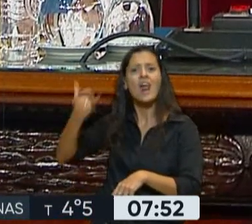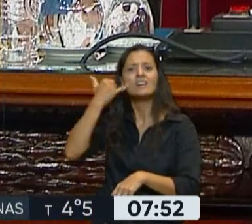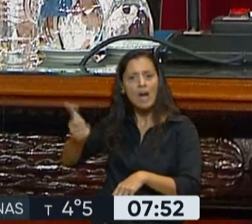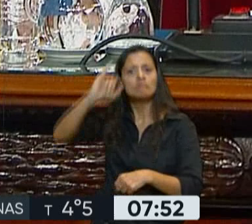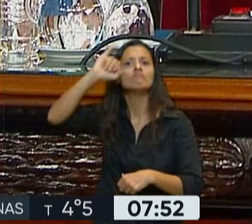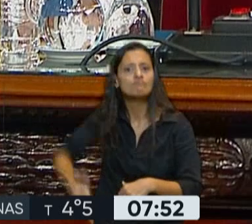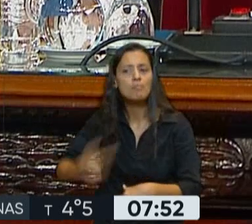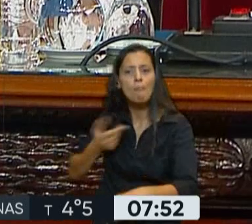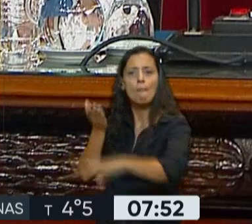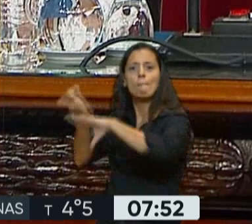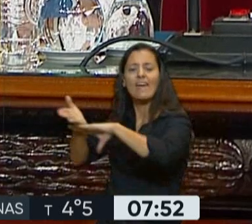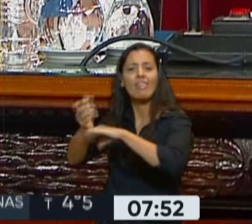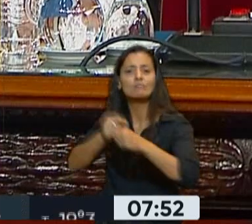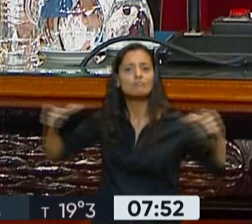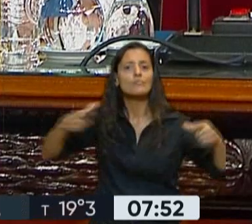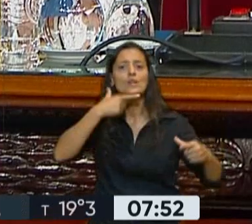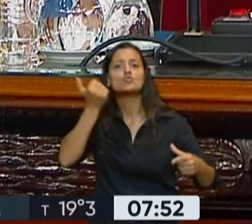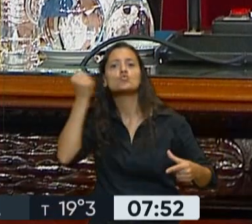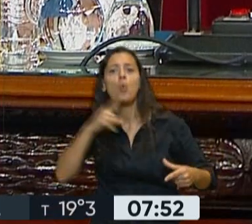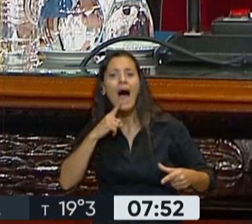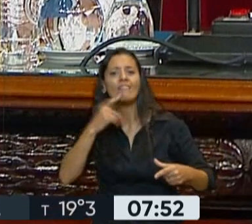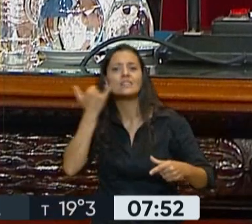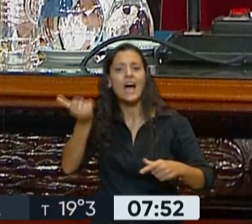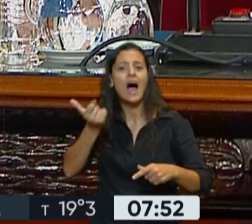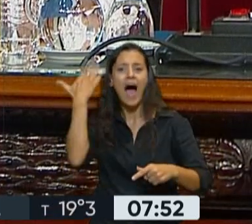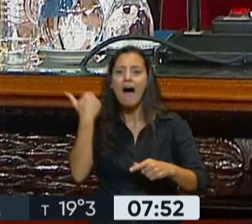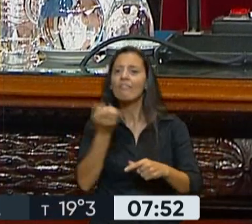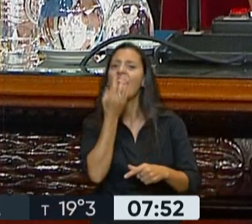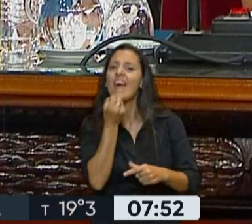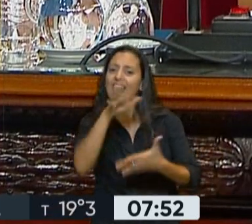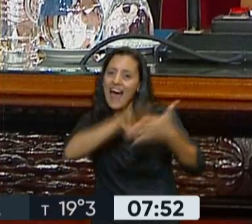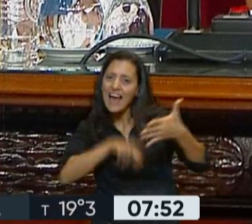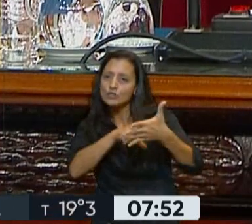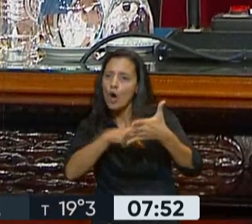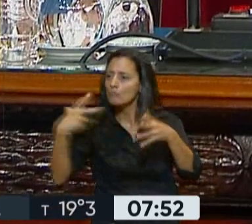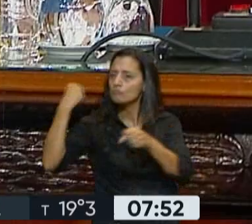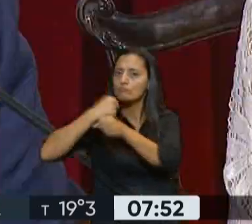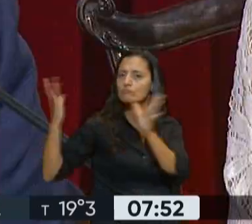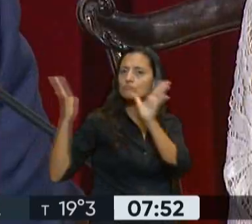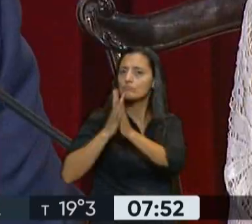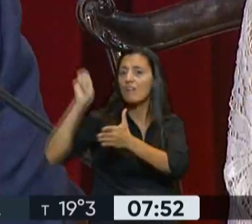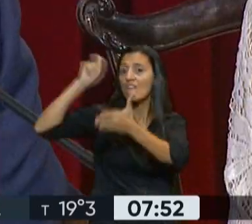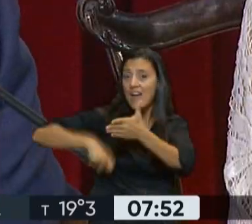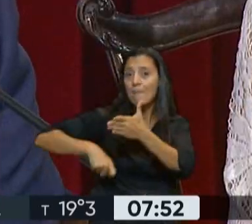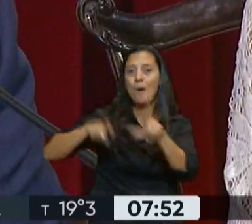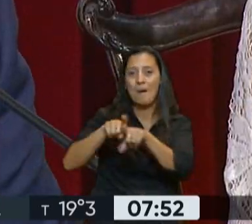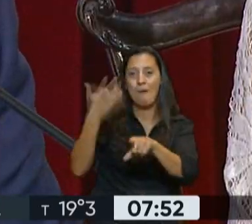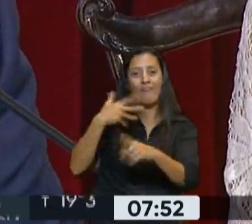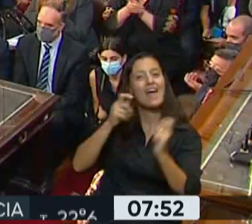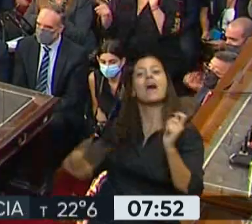pedido de ampliación y uso del swap en función de lo expresado en la declaración conjunta que firmamos en mi visita